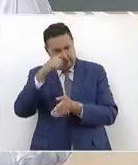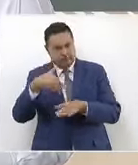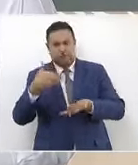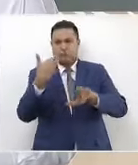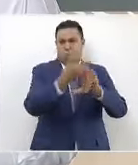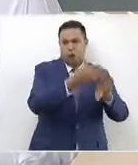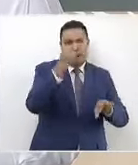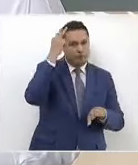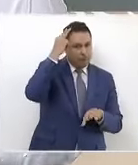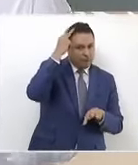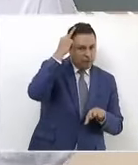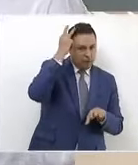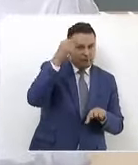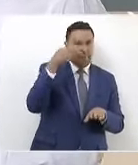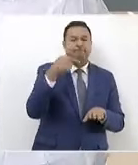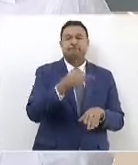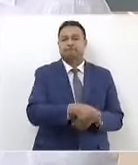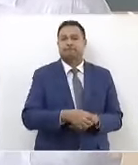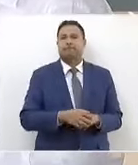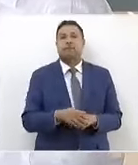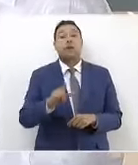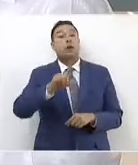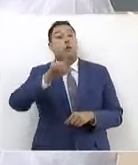porfirista. Luego,